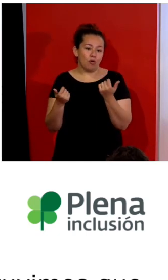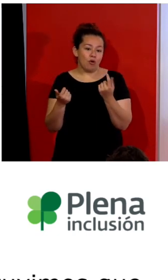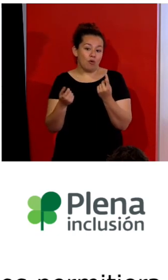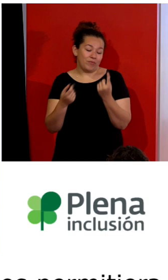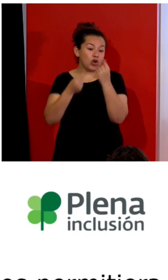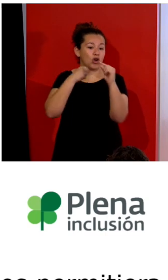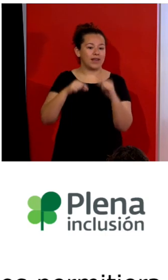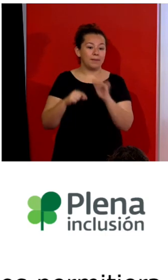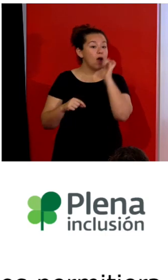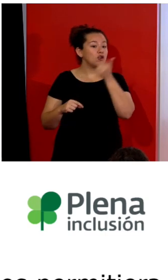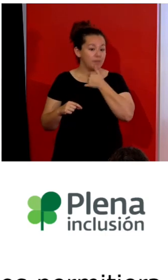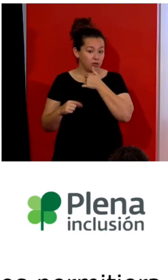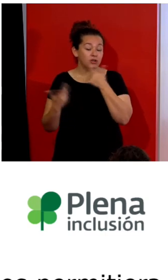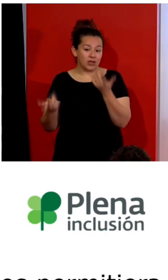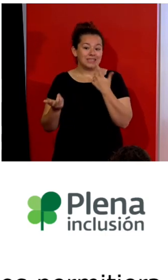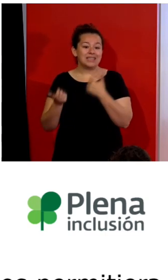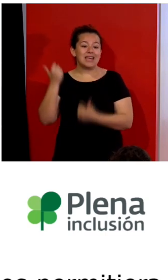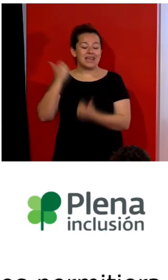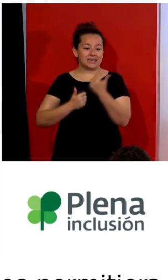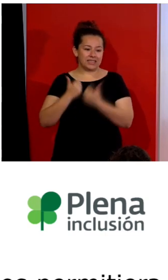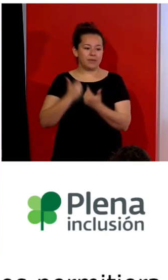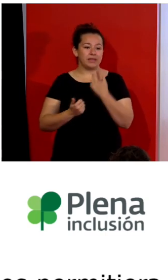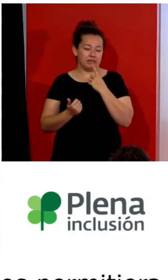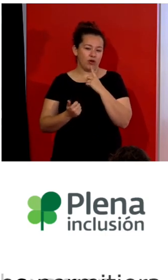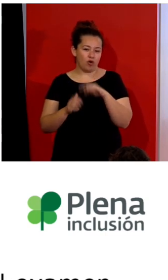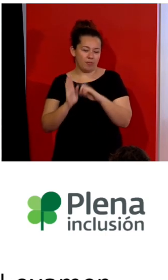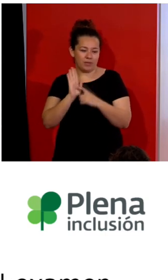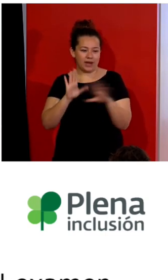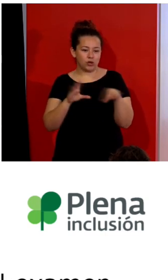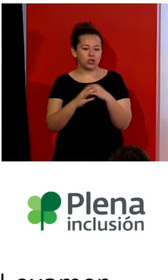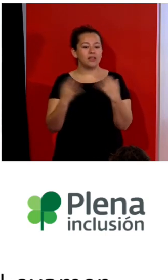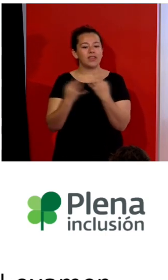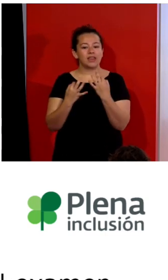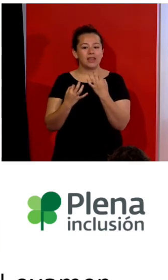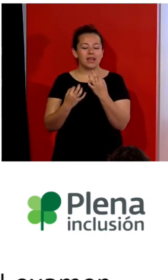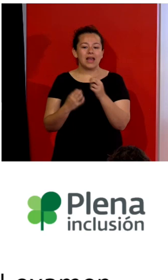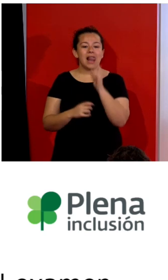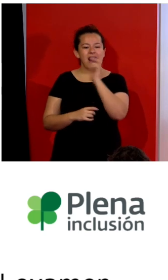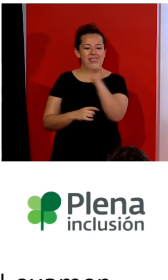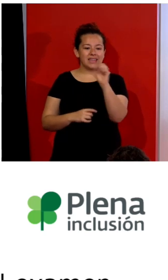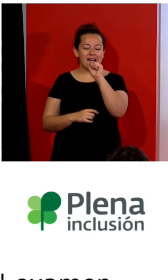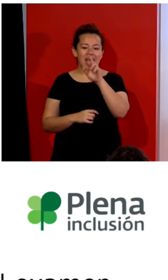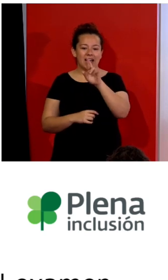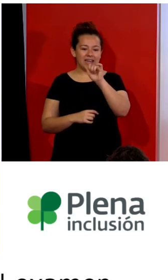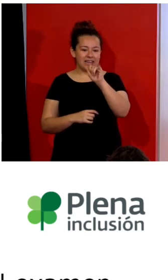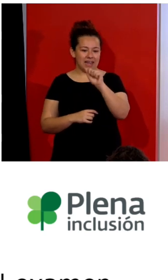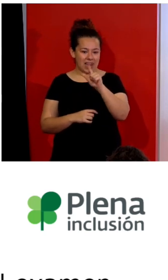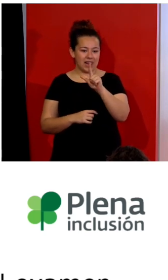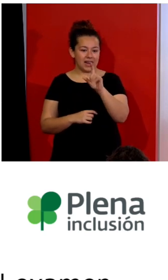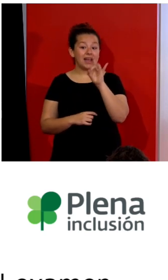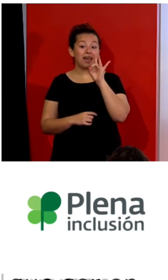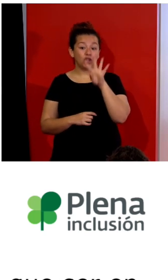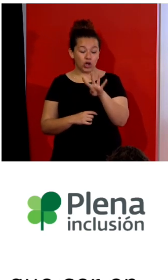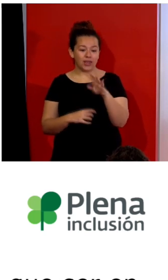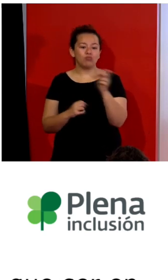examen, según nos dijo Plena Inclusión, tenía que ser en letra Arial 14 y con un